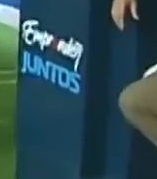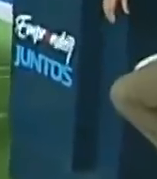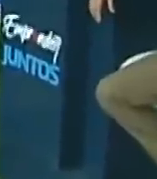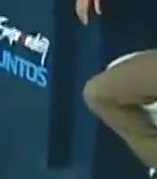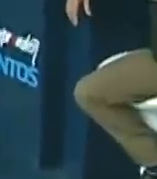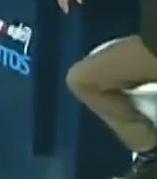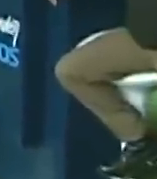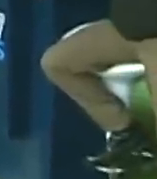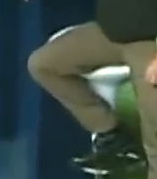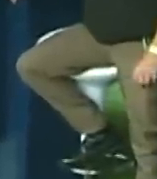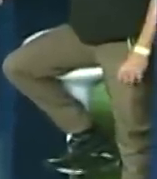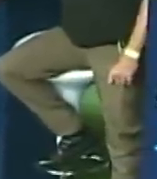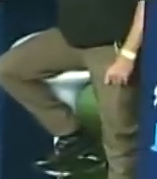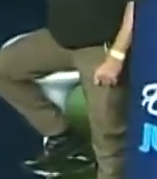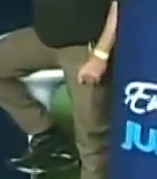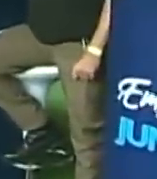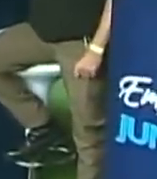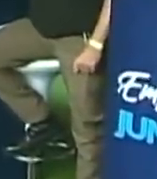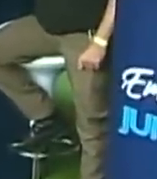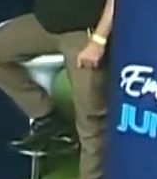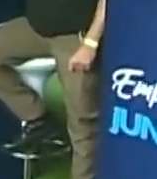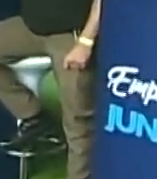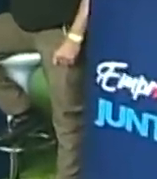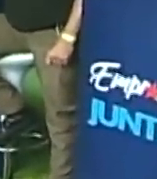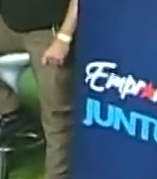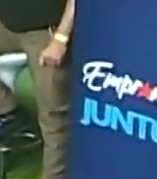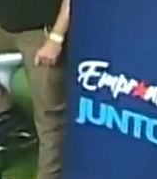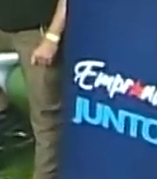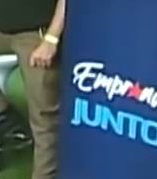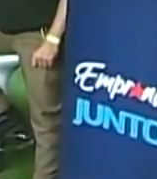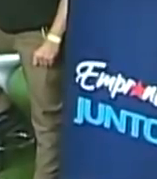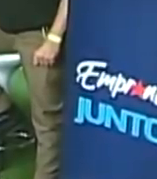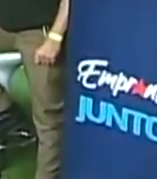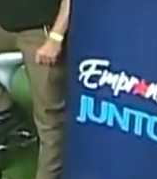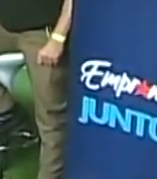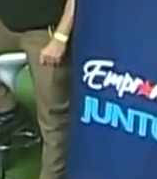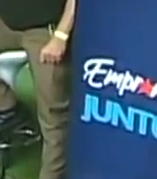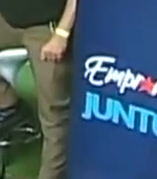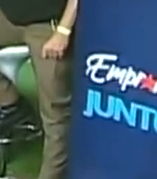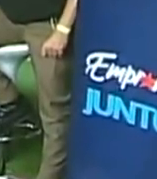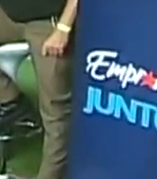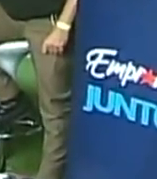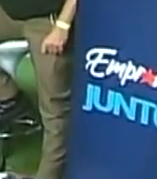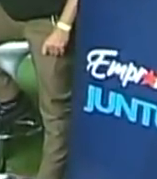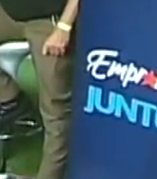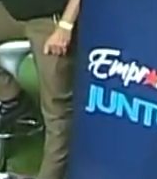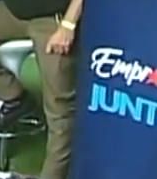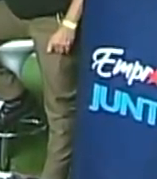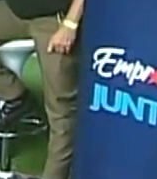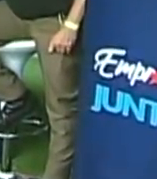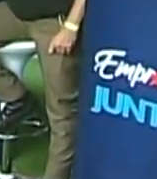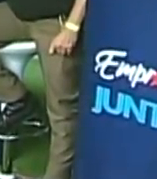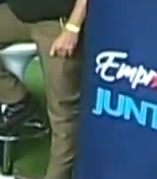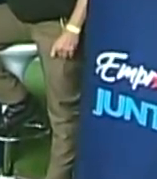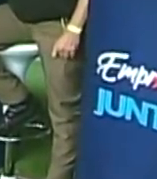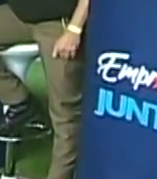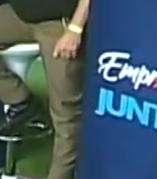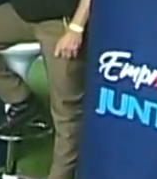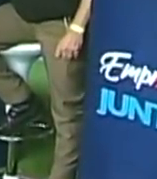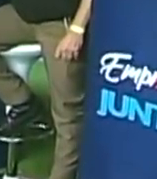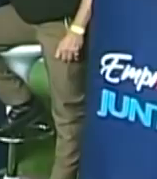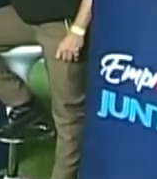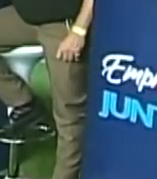son 4F, así se ha llamado, las 4F, siendo febrero de emprendimiento,